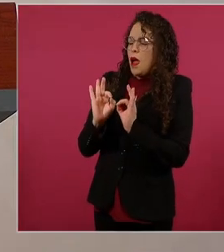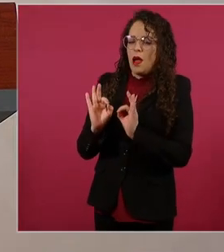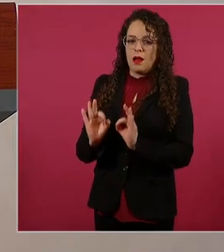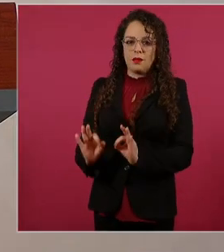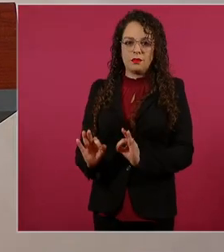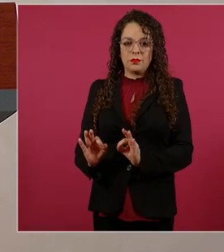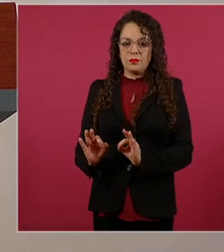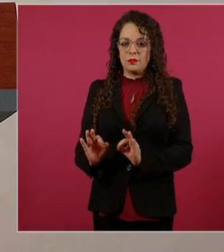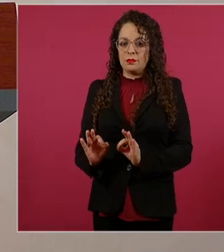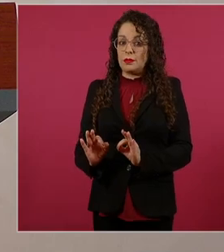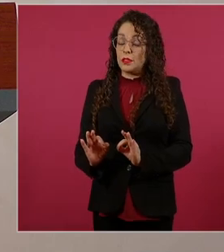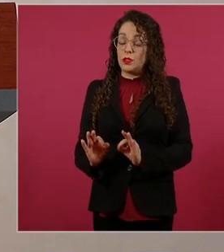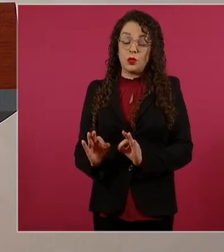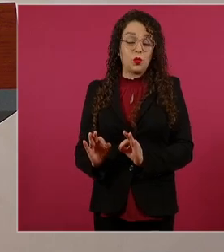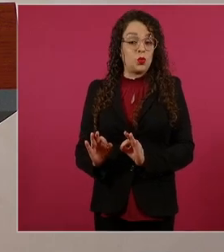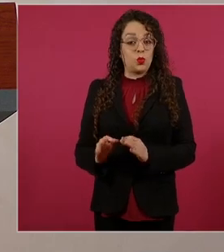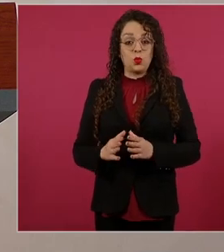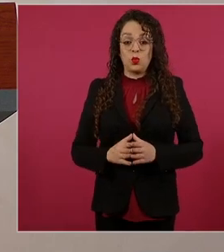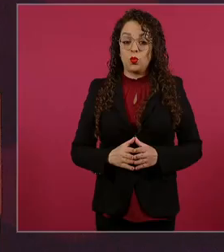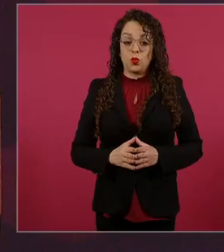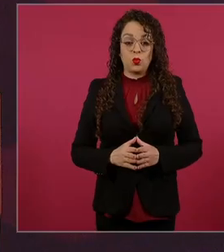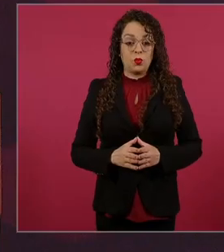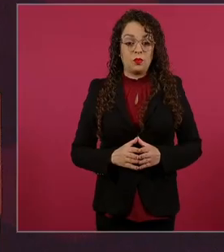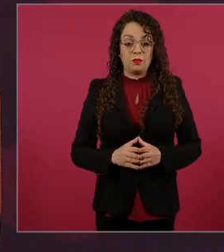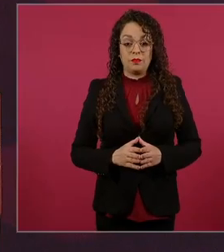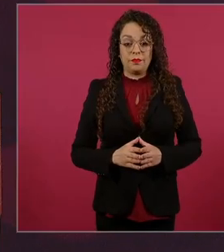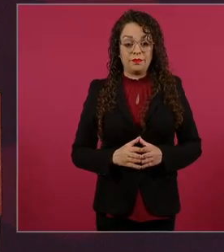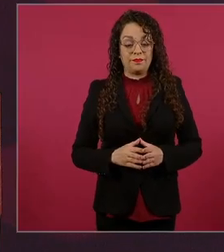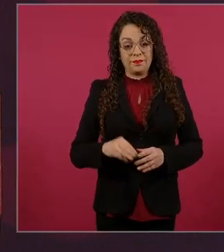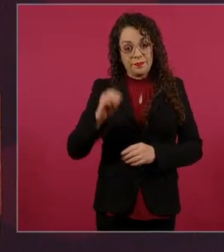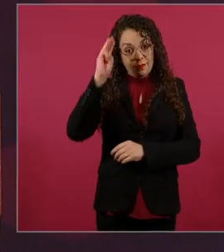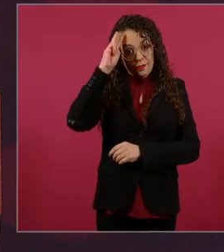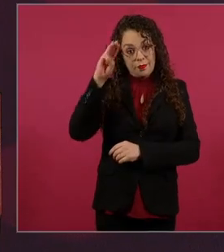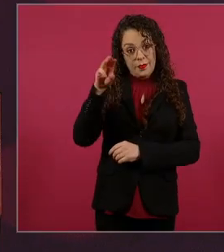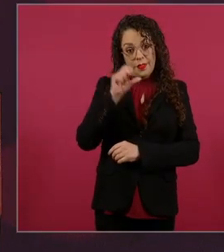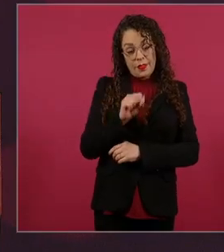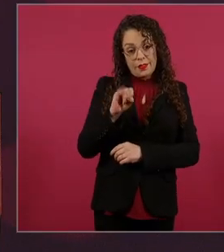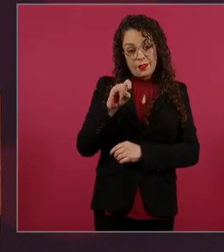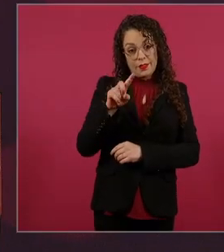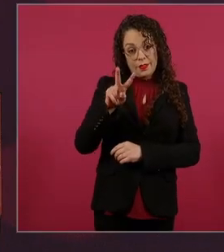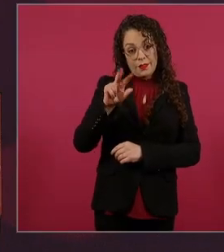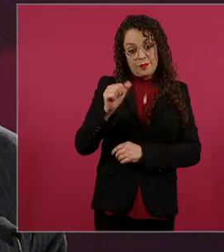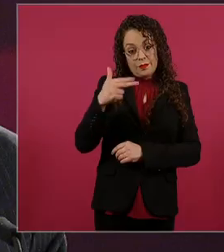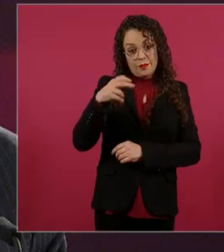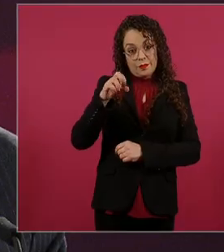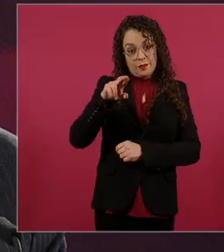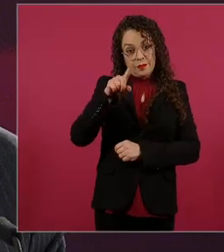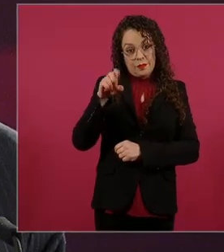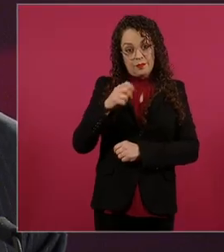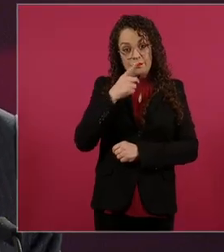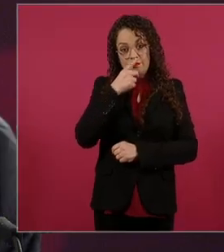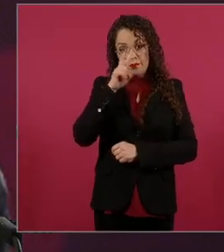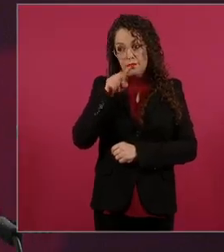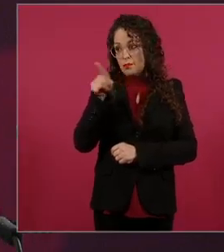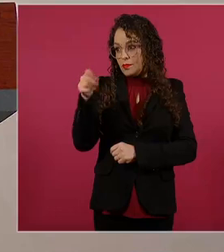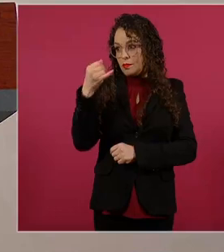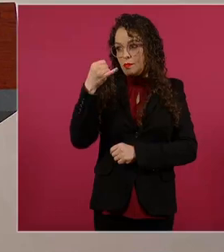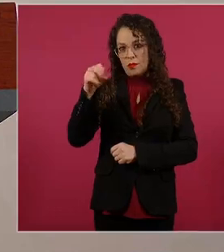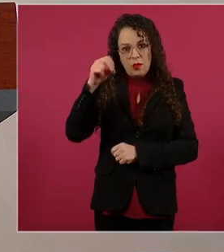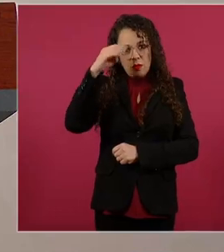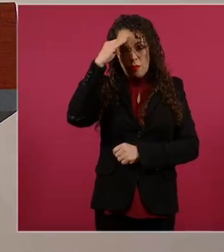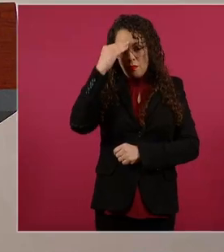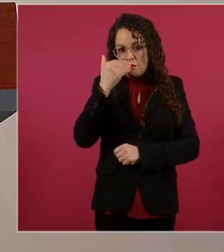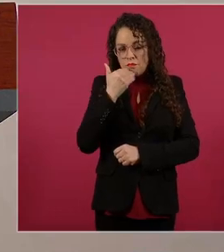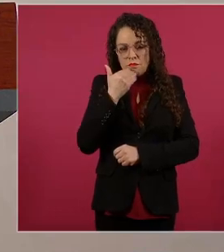insensatos diría el maestro Silva Gerso que piensan que estábamos